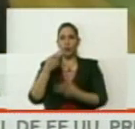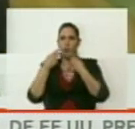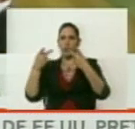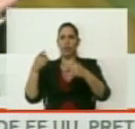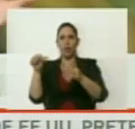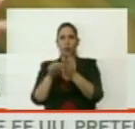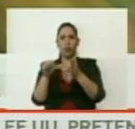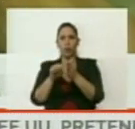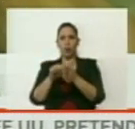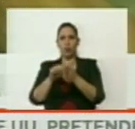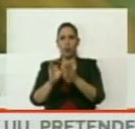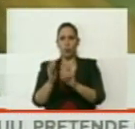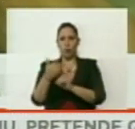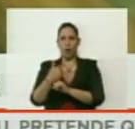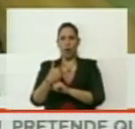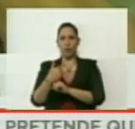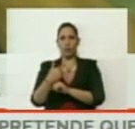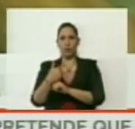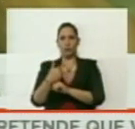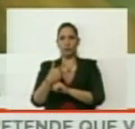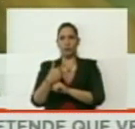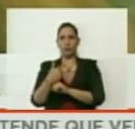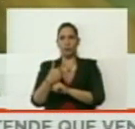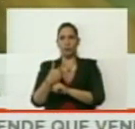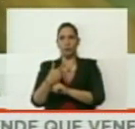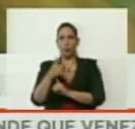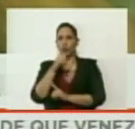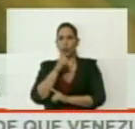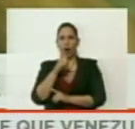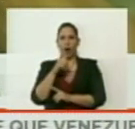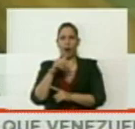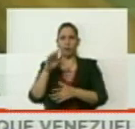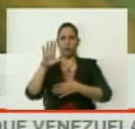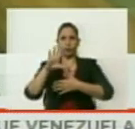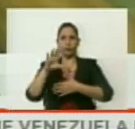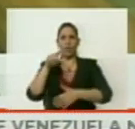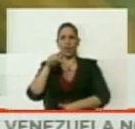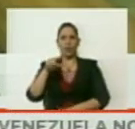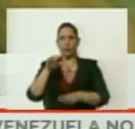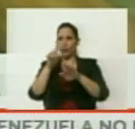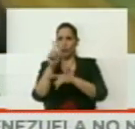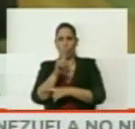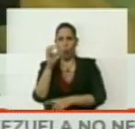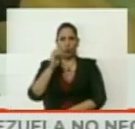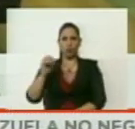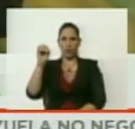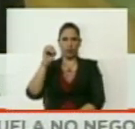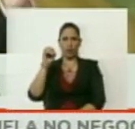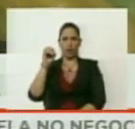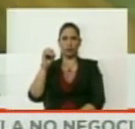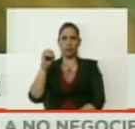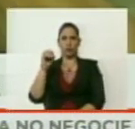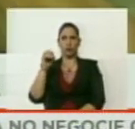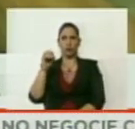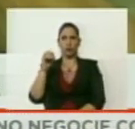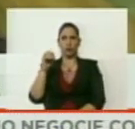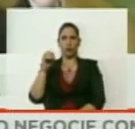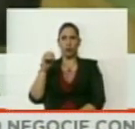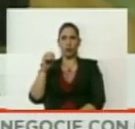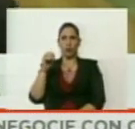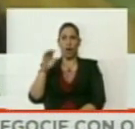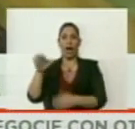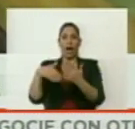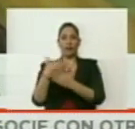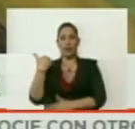se reserva el hemisferio occidental, que no es ningún hemisferio y no es occidental, que es desde Alaska hasta Argentina